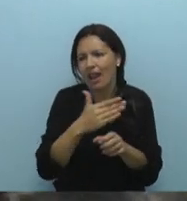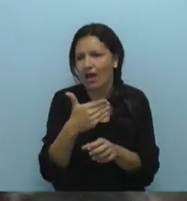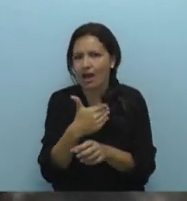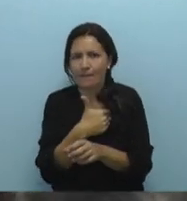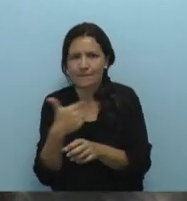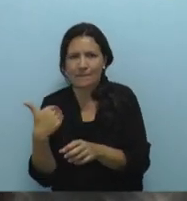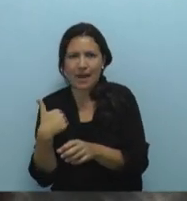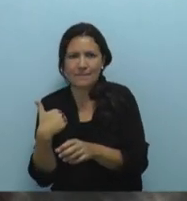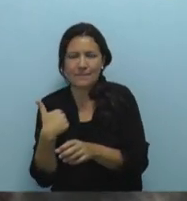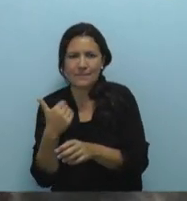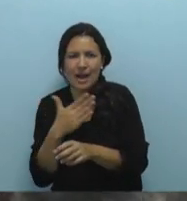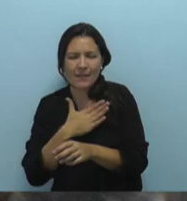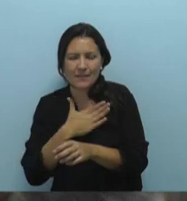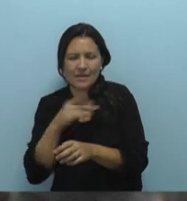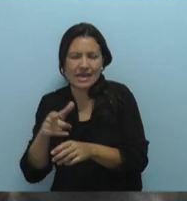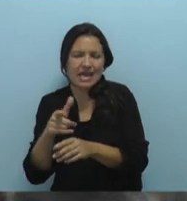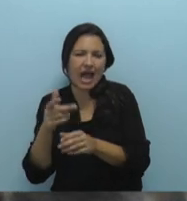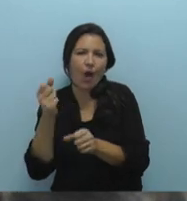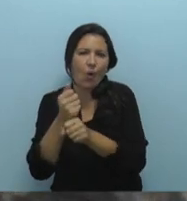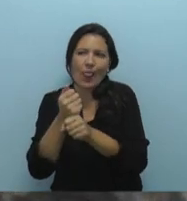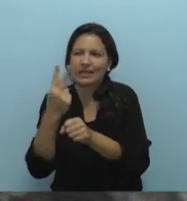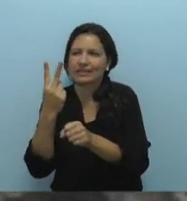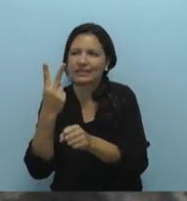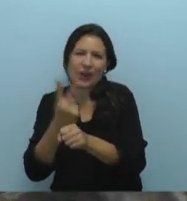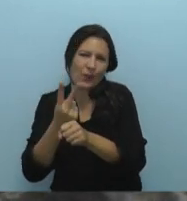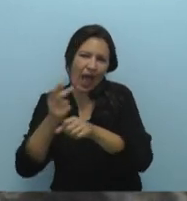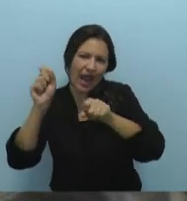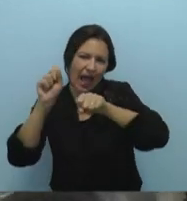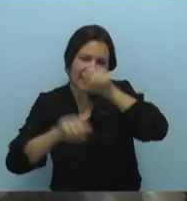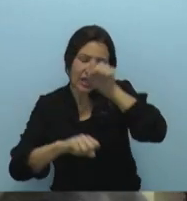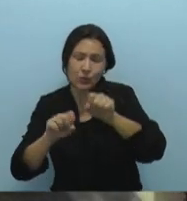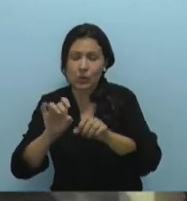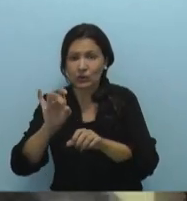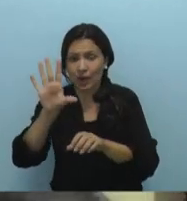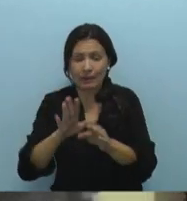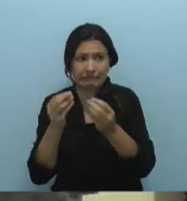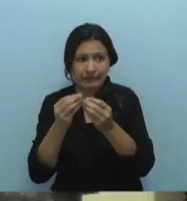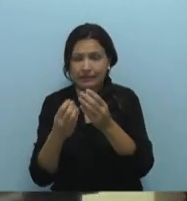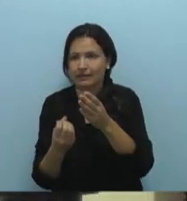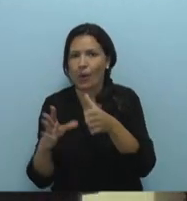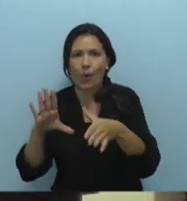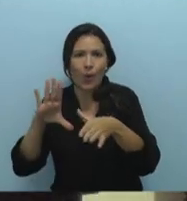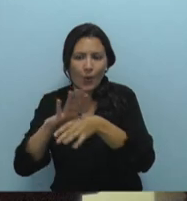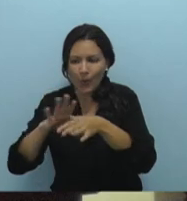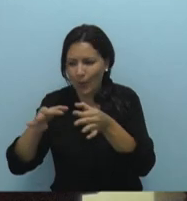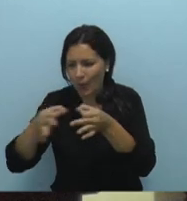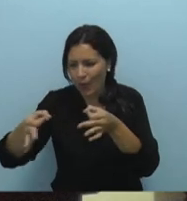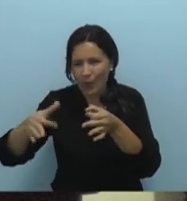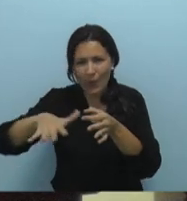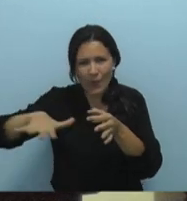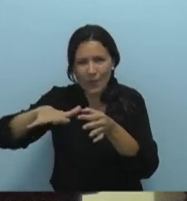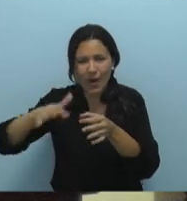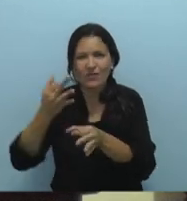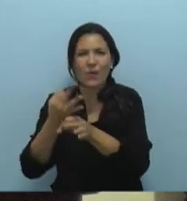apenas terminó la escuela secundaria porque se creó el secundario en el pueblo y fue en